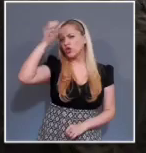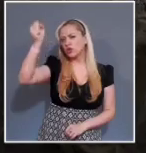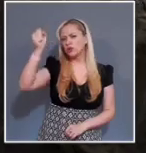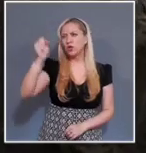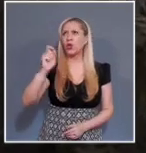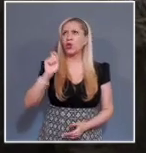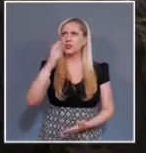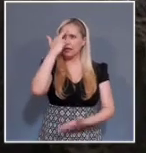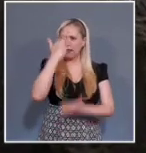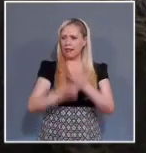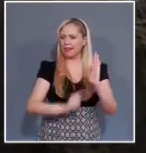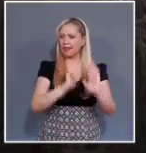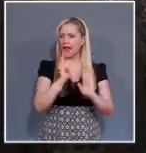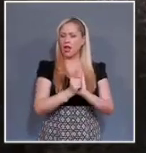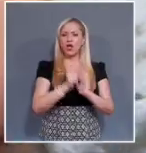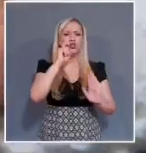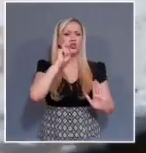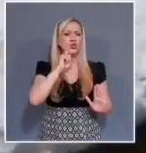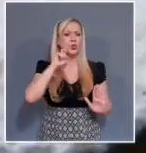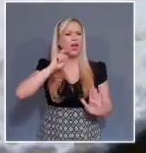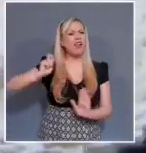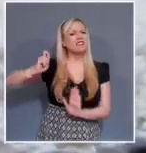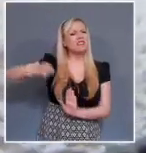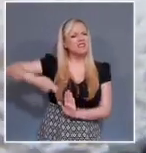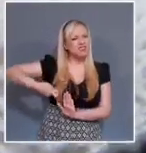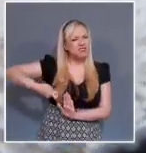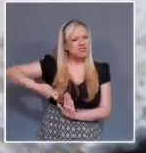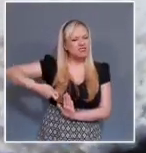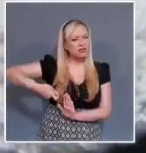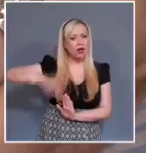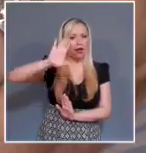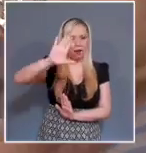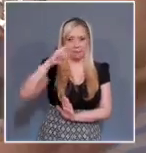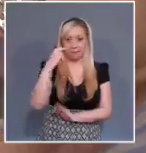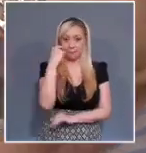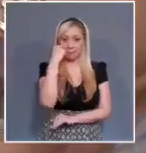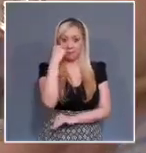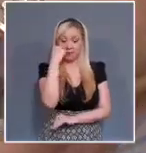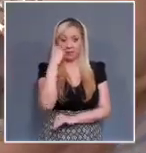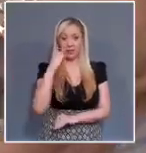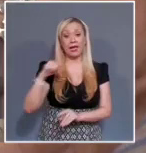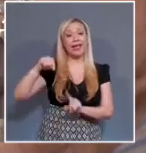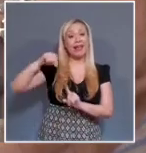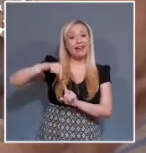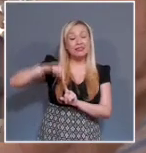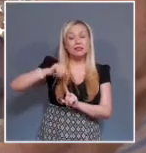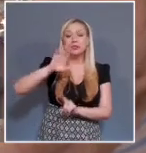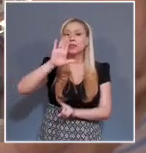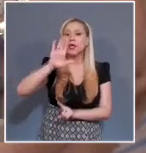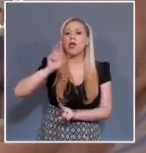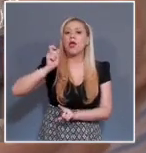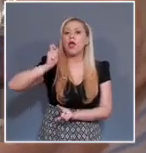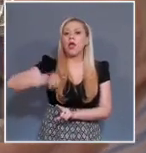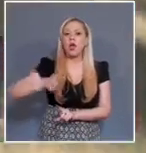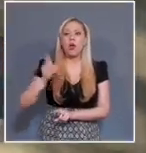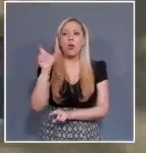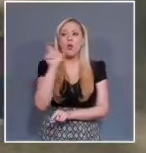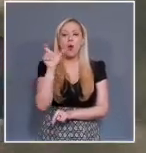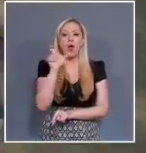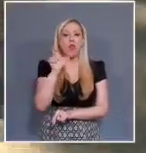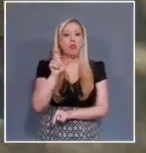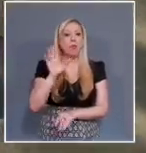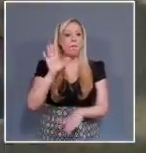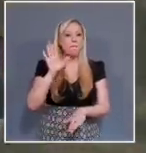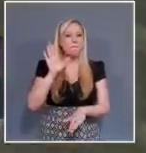de ese sector de la población estableció que el término delitos sexuales debe entenderse desde una Concepción amplia de la violencia